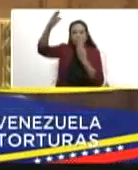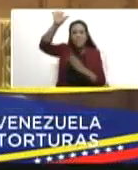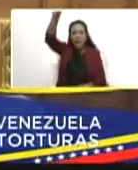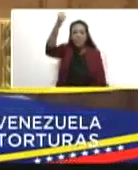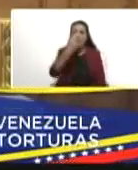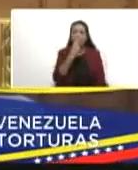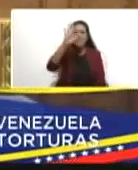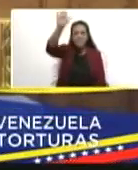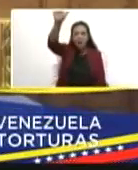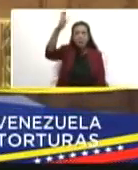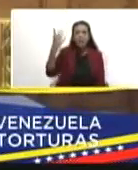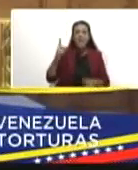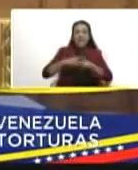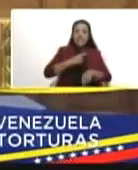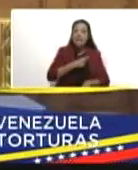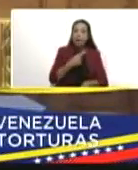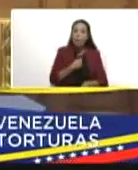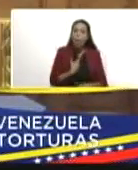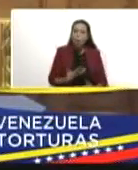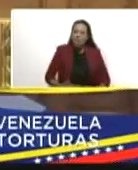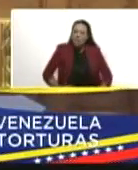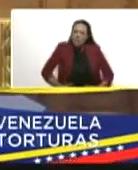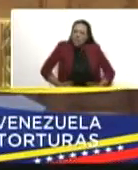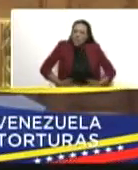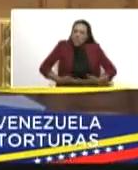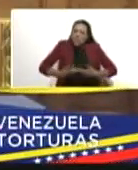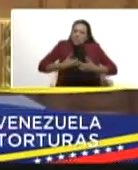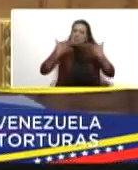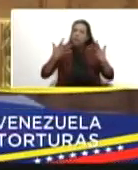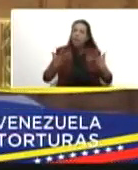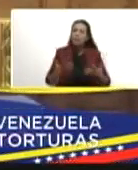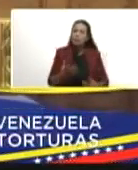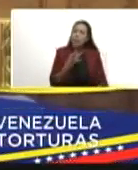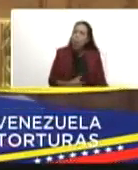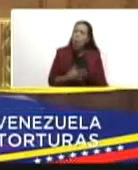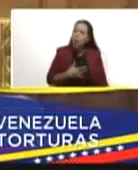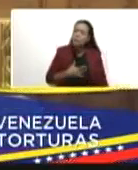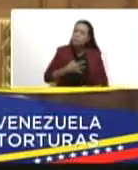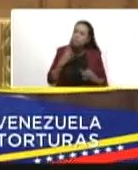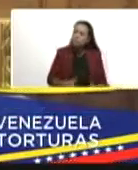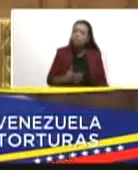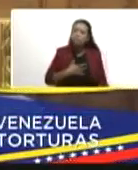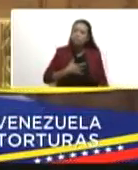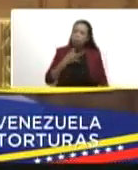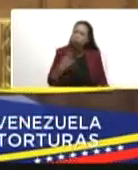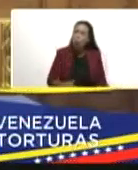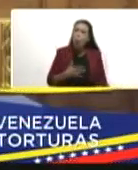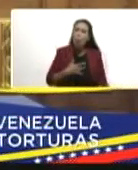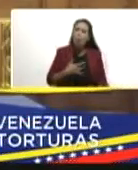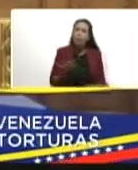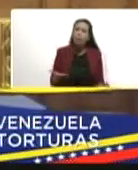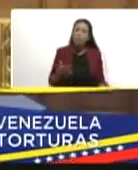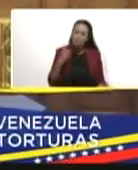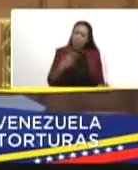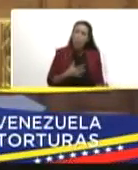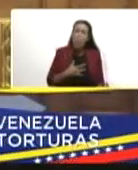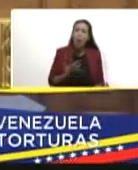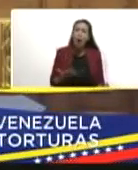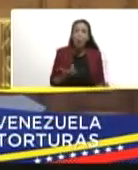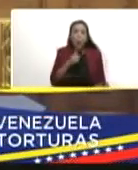nazi tiemblo de indignación y de dolor Cómo